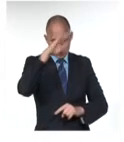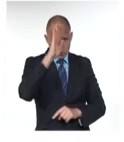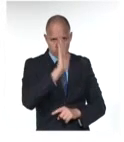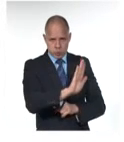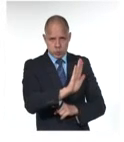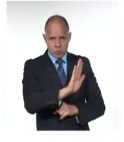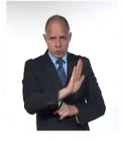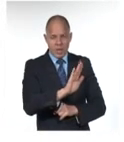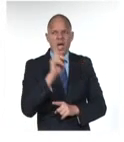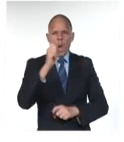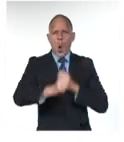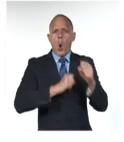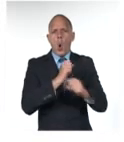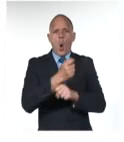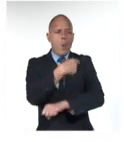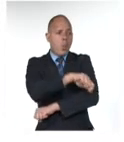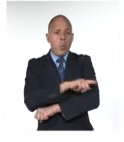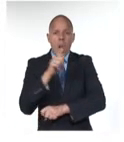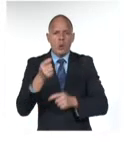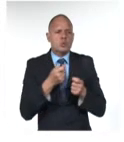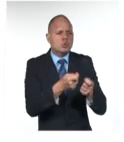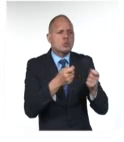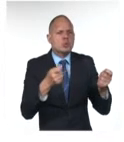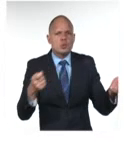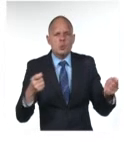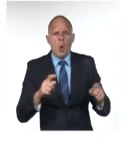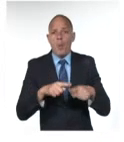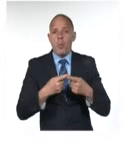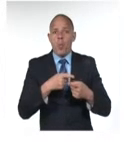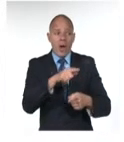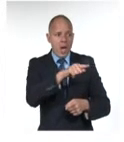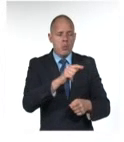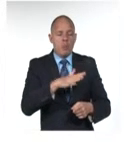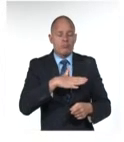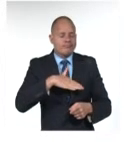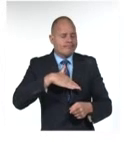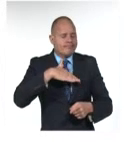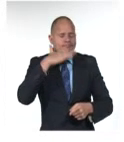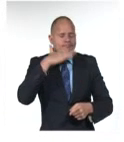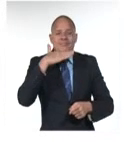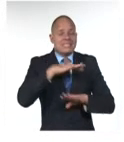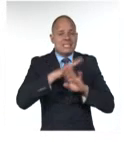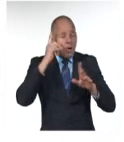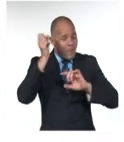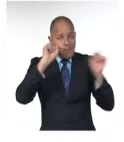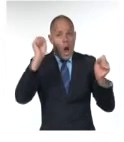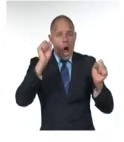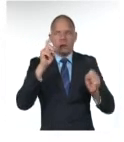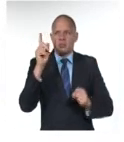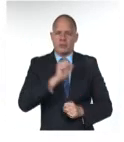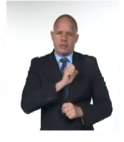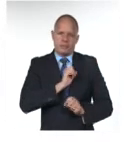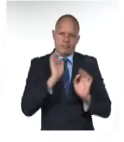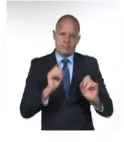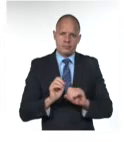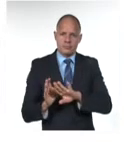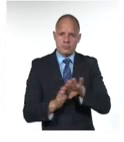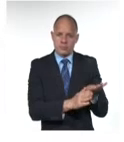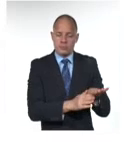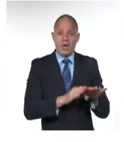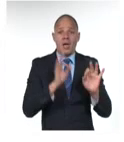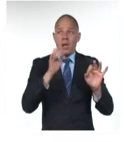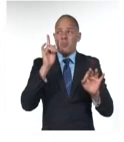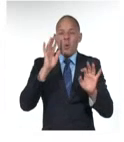utilizar a la población como rehén de una ambición hegemónica y hostil contra Cuba y contra nuestro gobierno. Tampoco se aleja